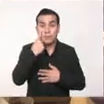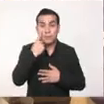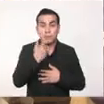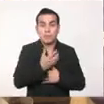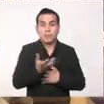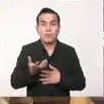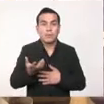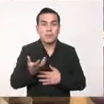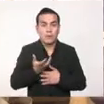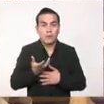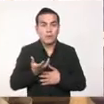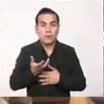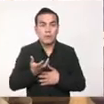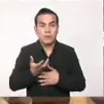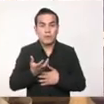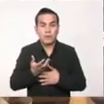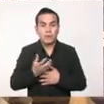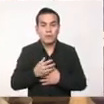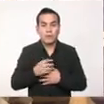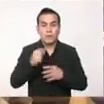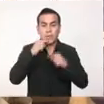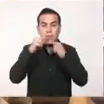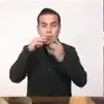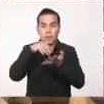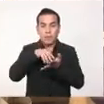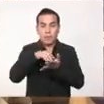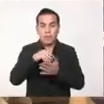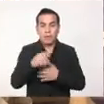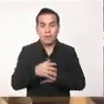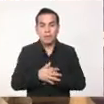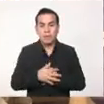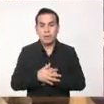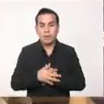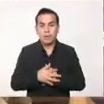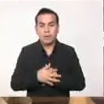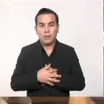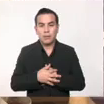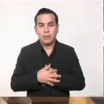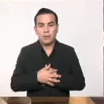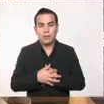la sólida tradición democrática del país.